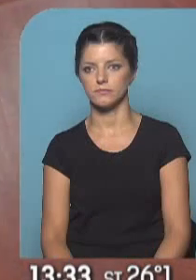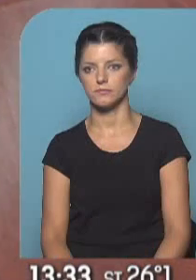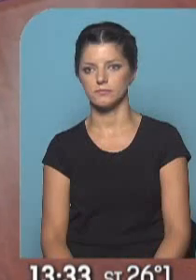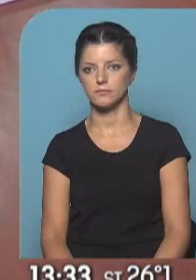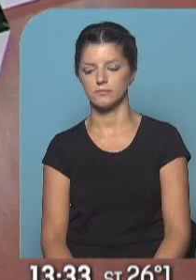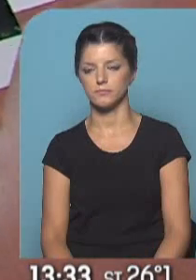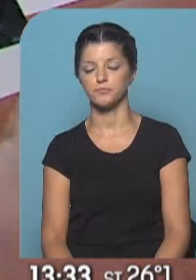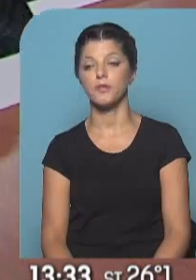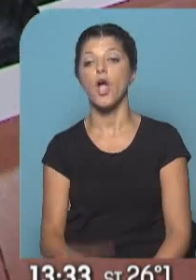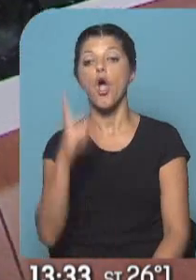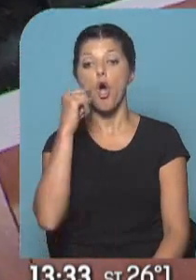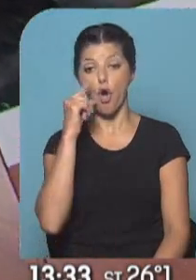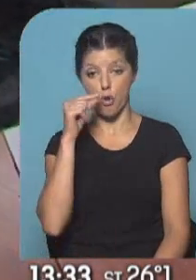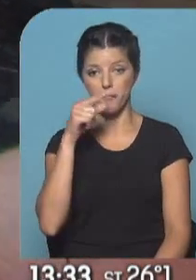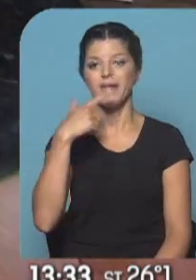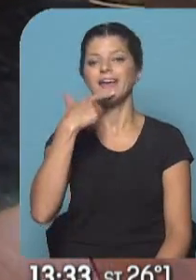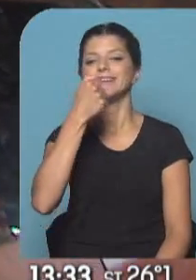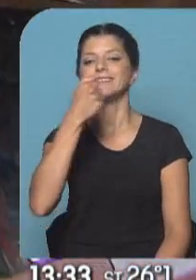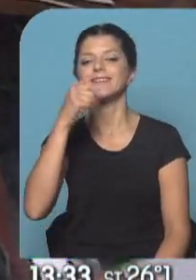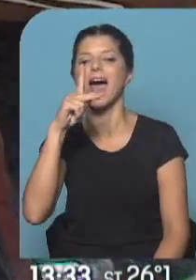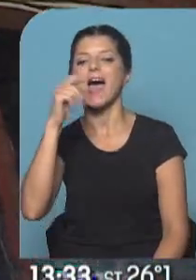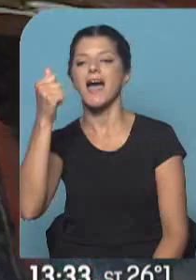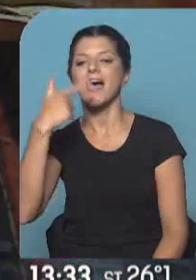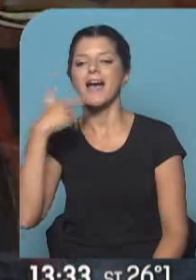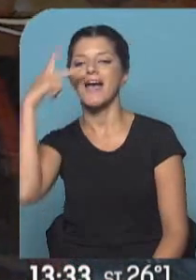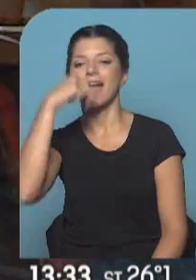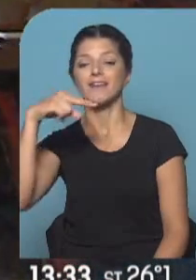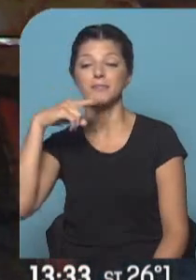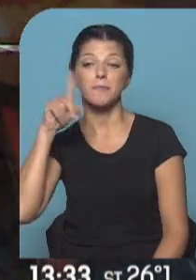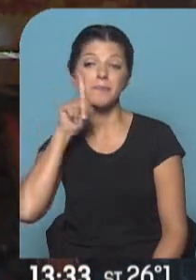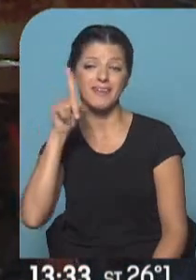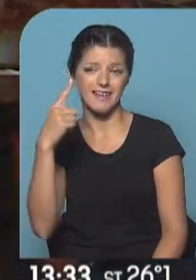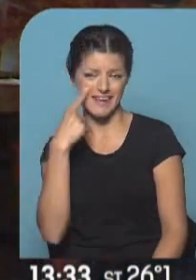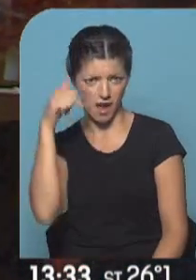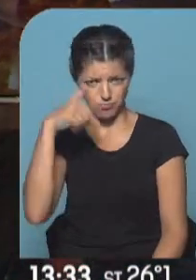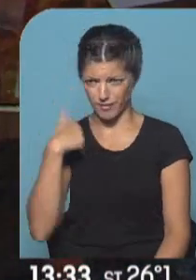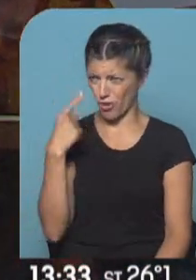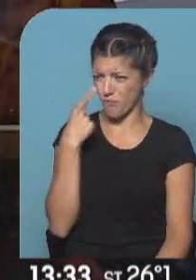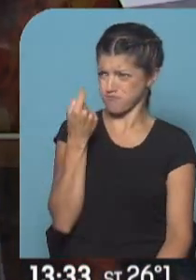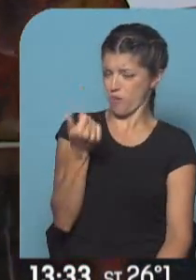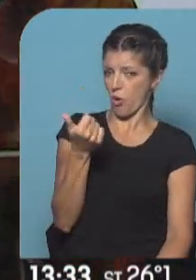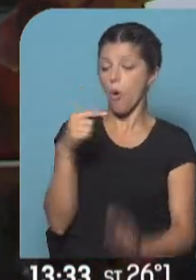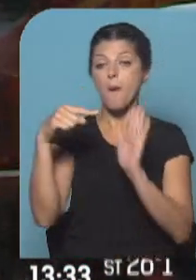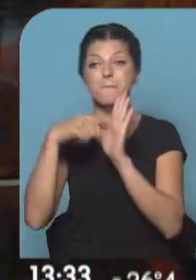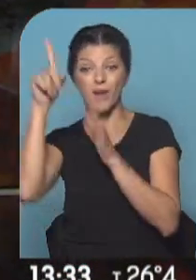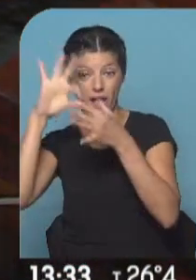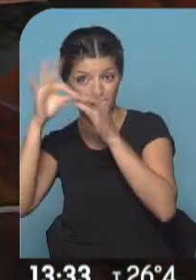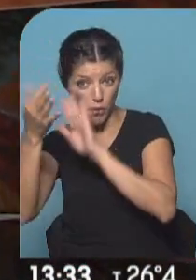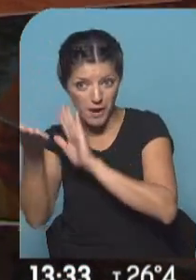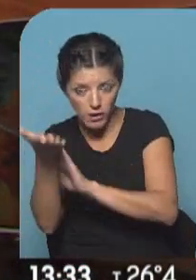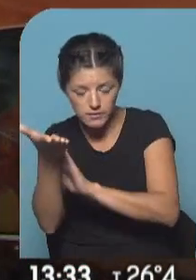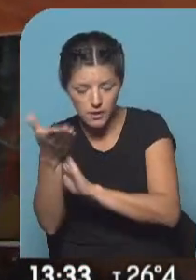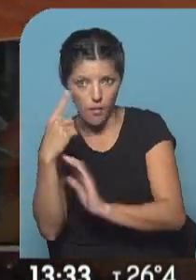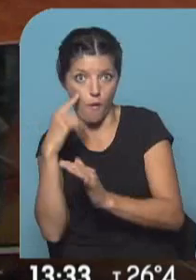El nombre de Mikhail Saakashvili no es un nombre muy conocido en la Argentina, aunque sí lo es en Europa y sobre todo en el este de Europa. Se trata